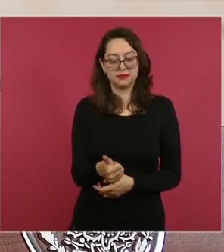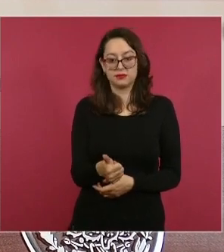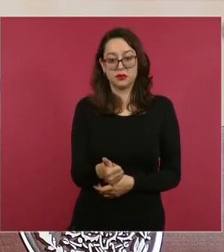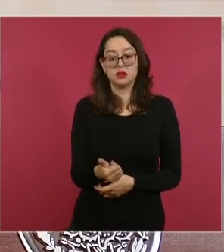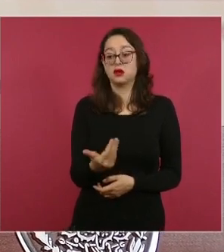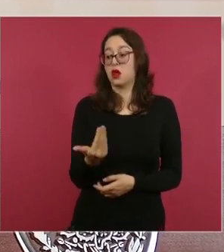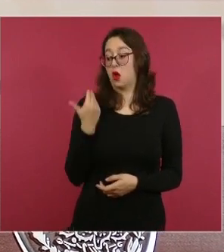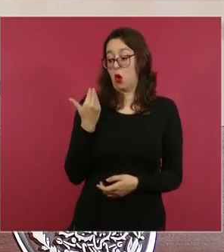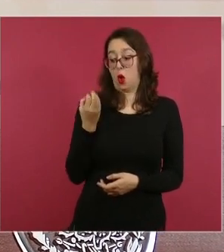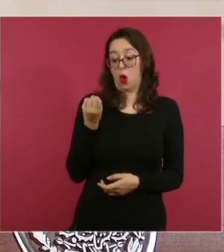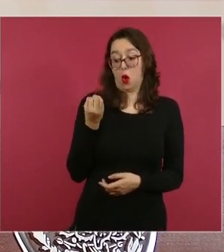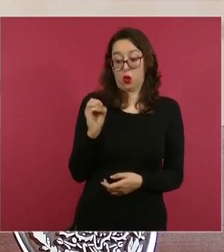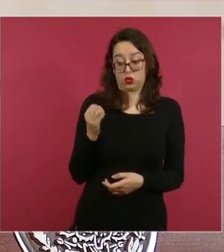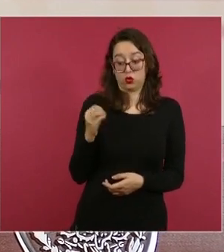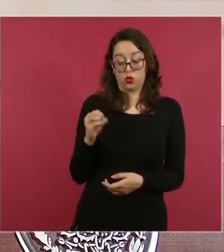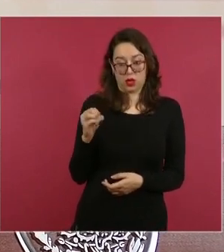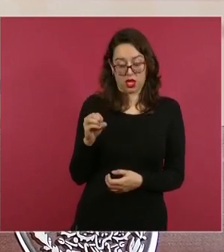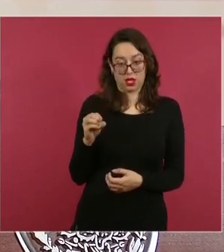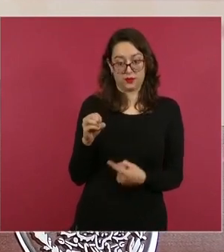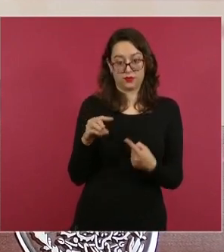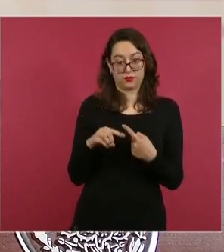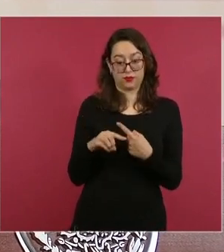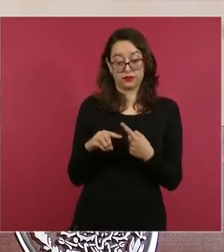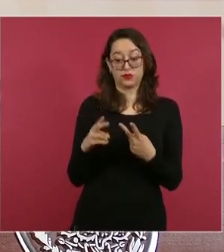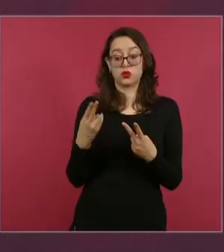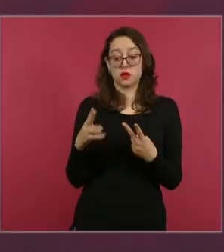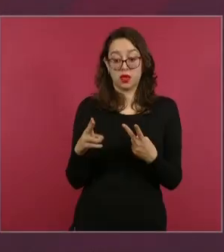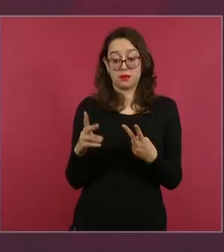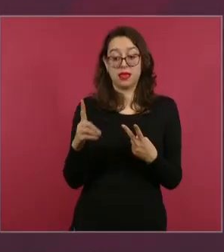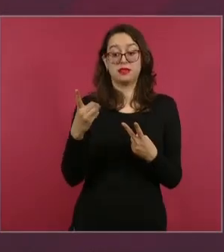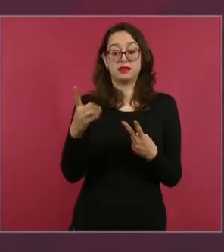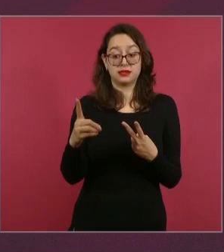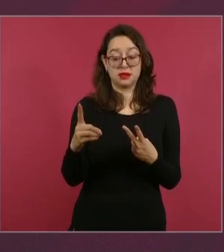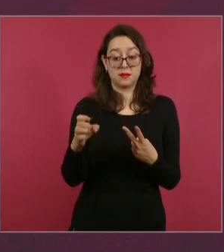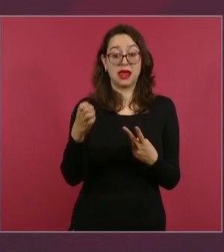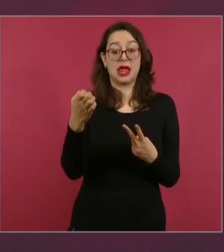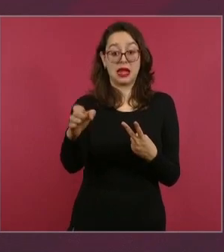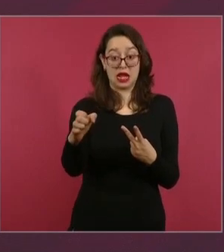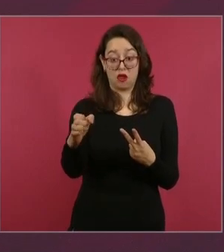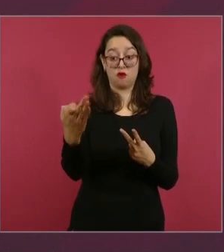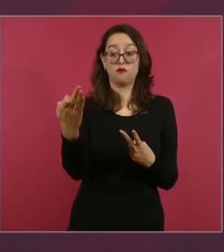el mes pasado hasta febrero de